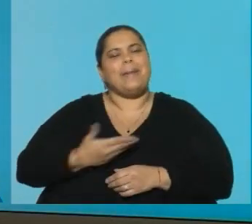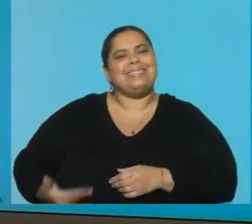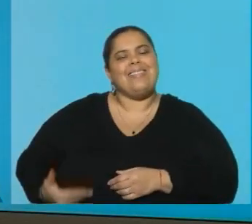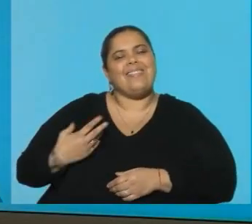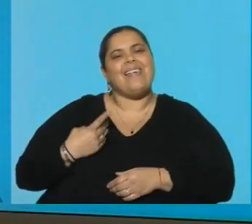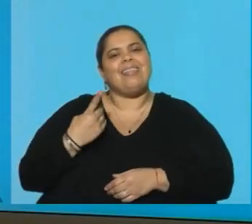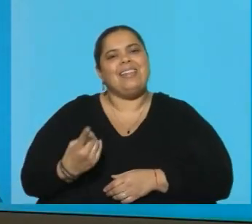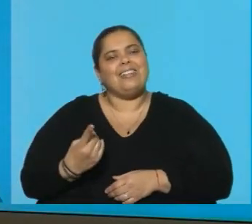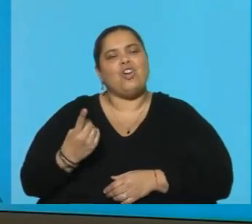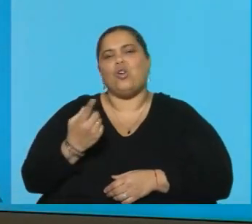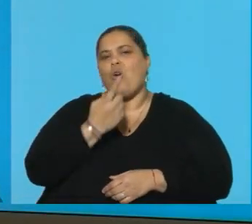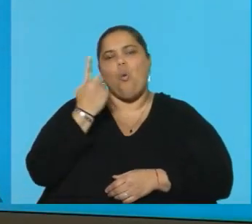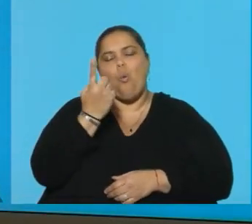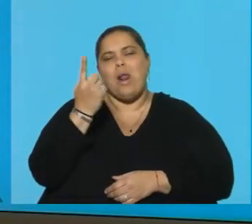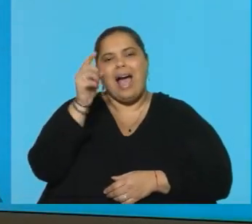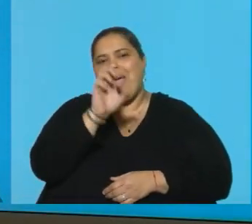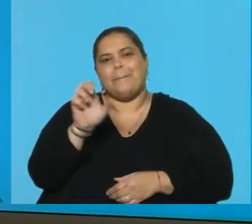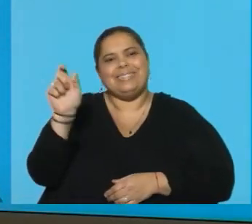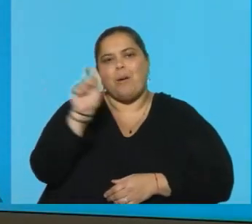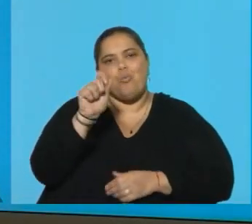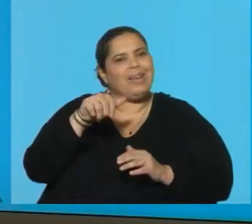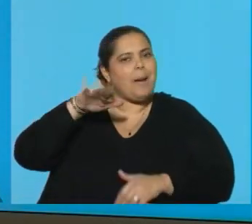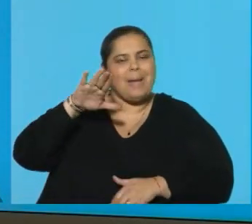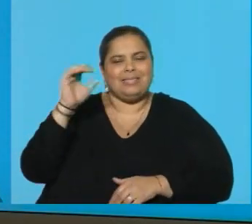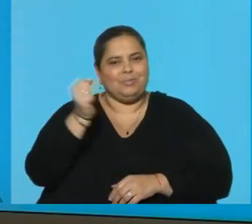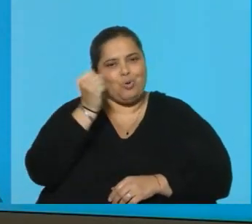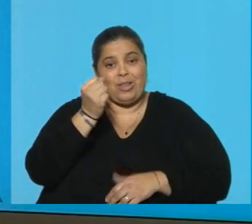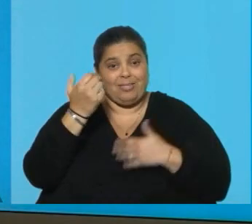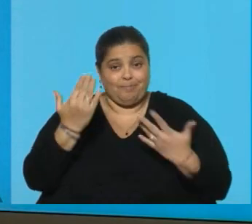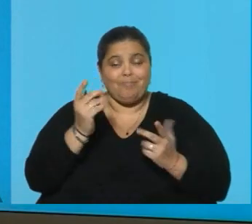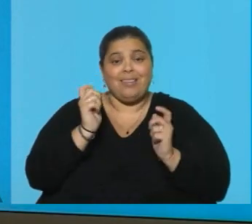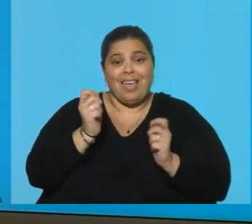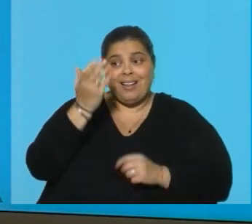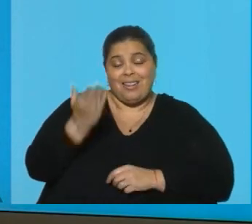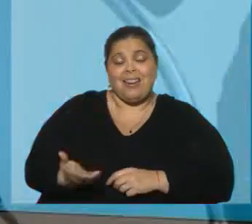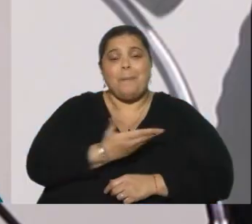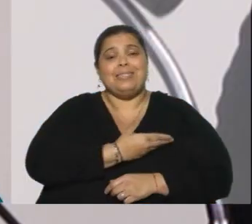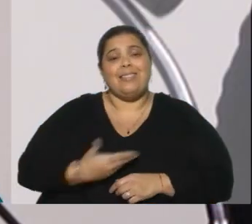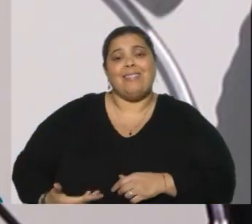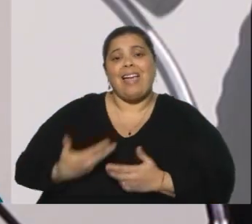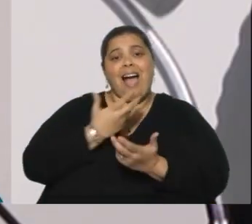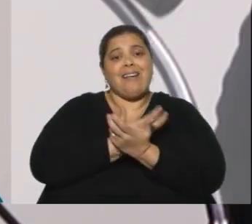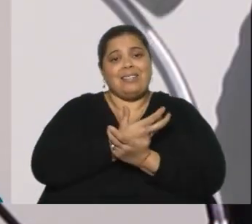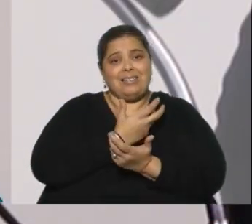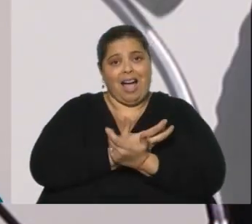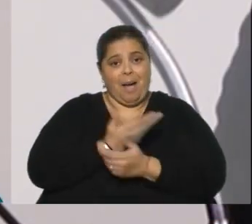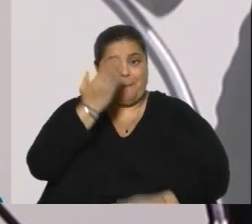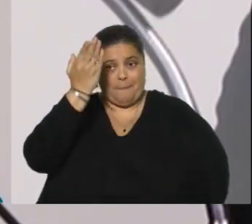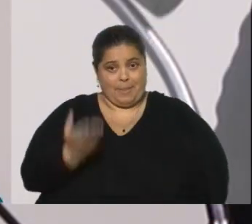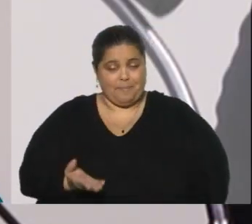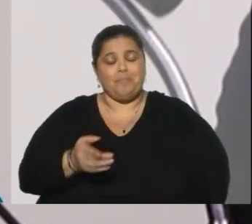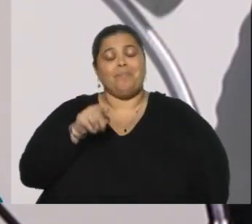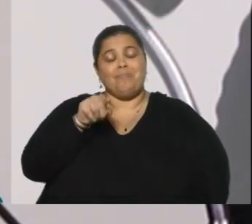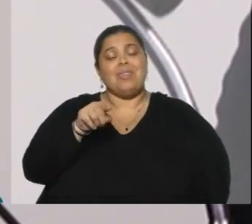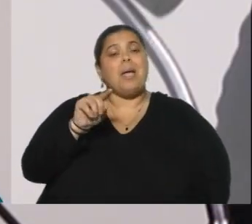de una de las empresas públicas más importantes, al presidente de ANCAP. Se lo presentamos. Alejandro Juan Stepanisic